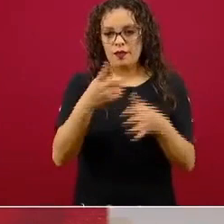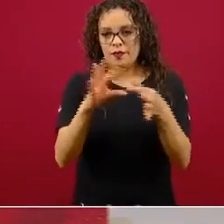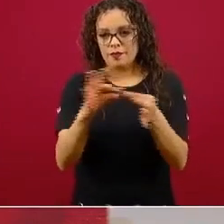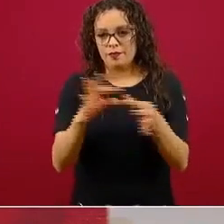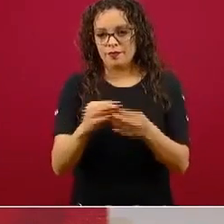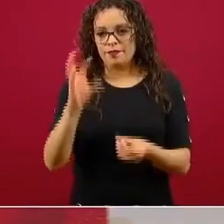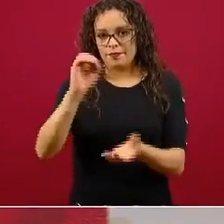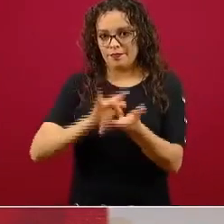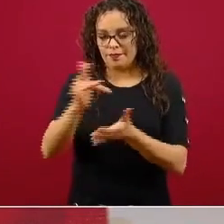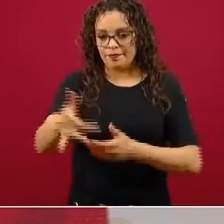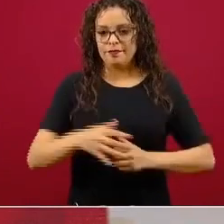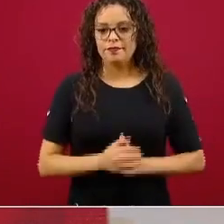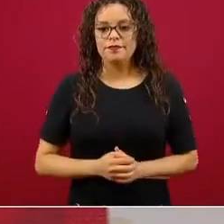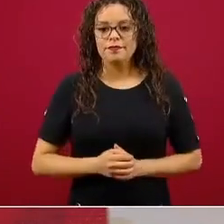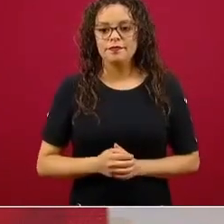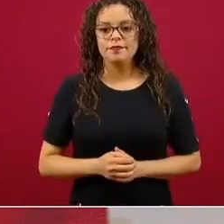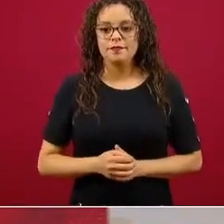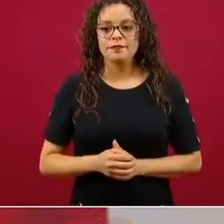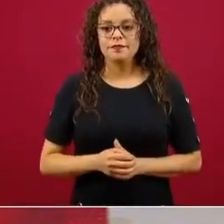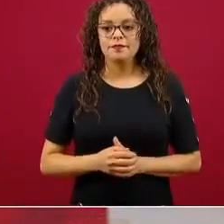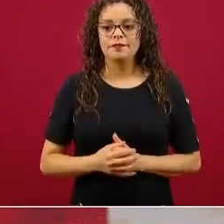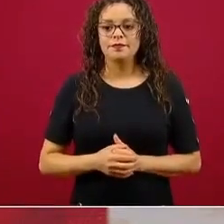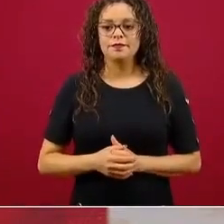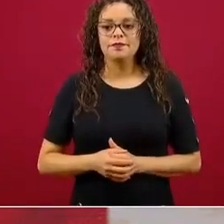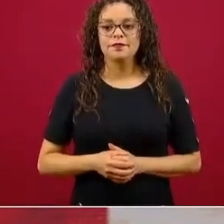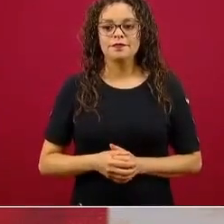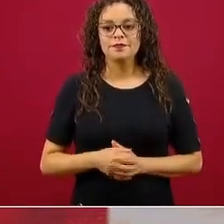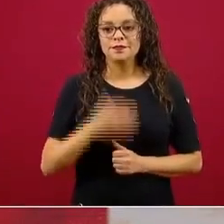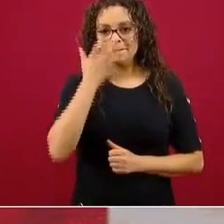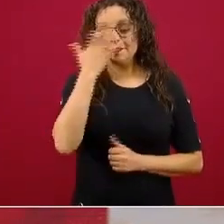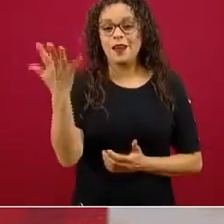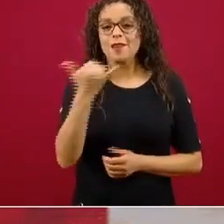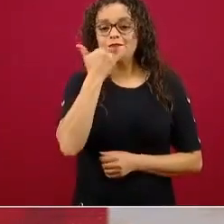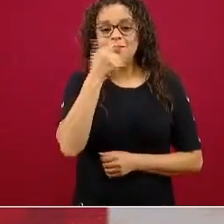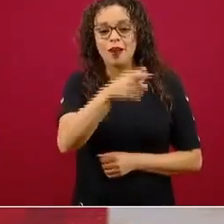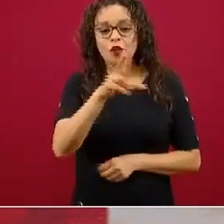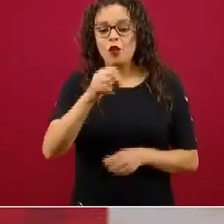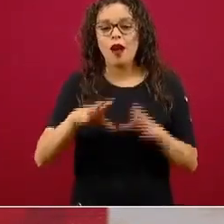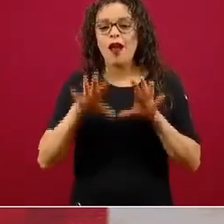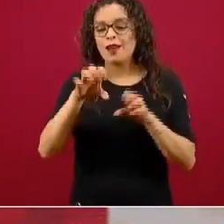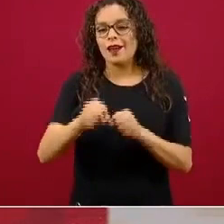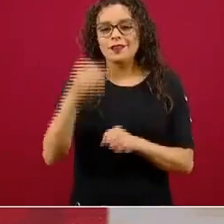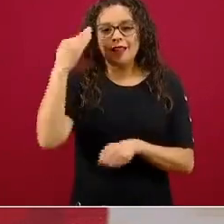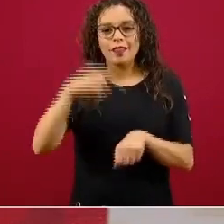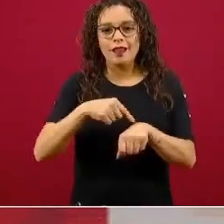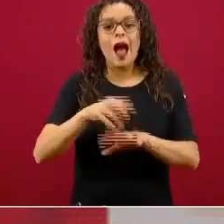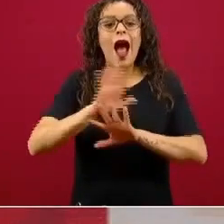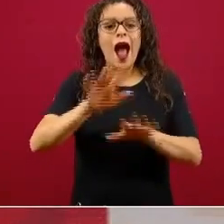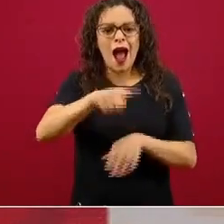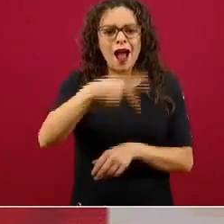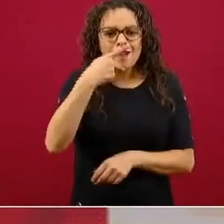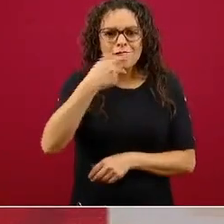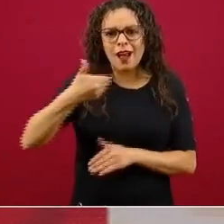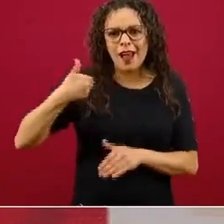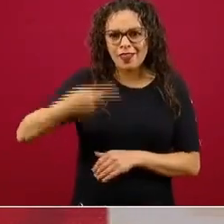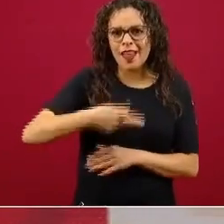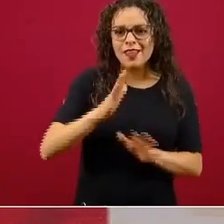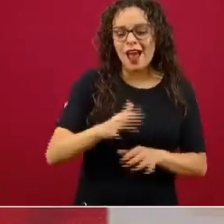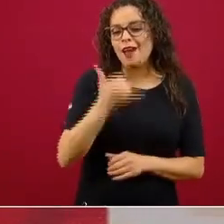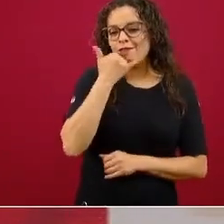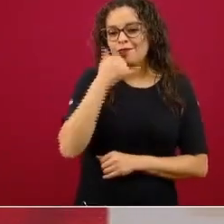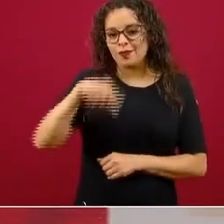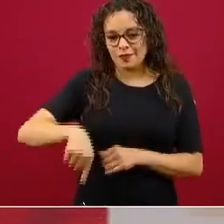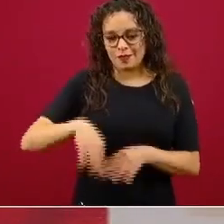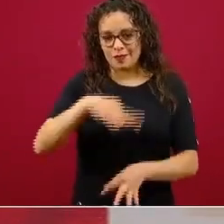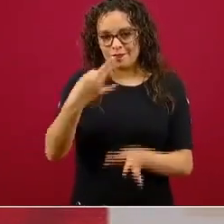no va a dar tiempo de que… Ah, usted ya había hablado, perfecto. Son las 20:02, aquí terminamos, Olinka empieza mañana. Gracias.